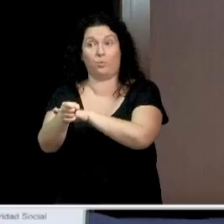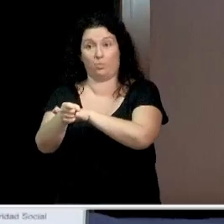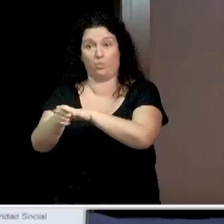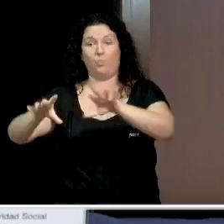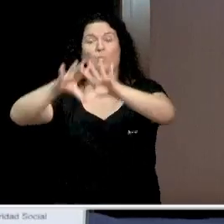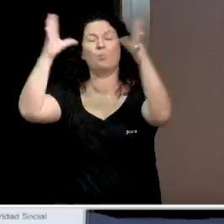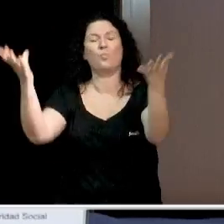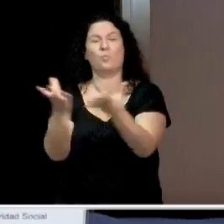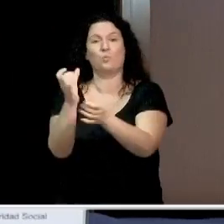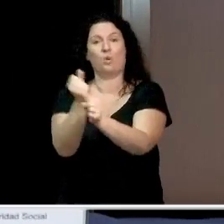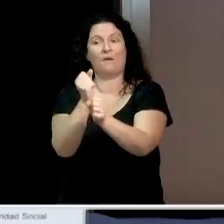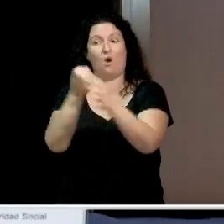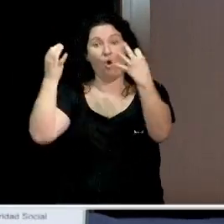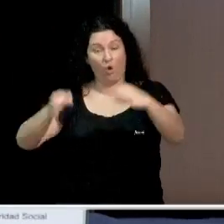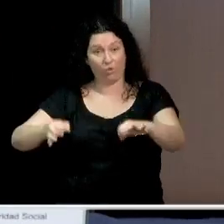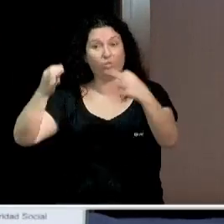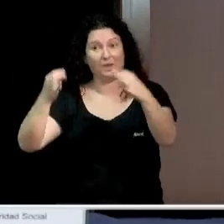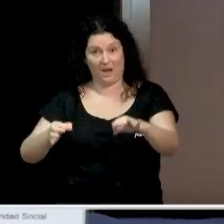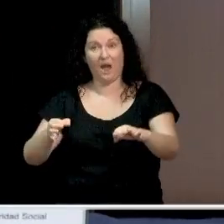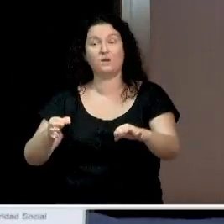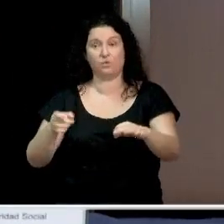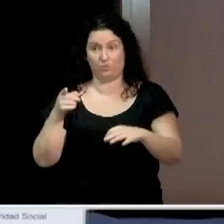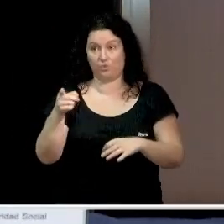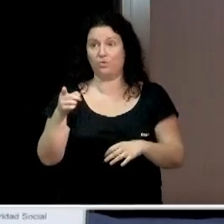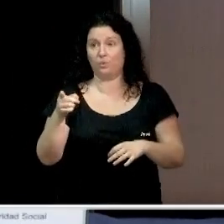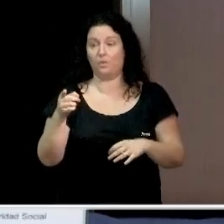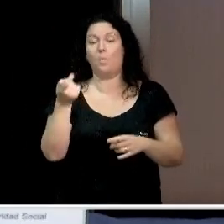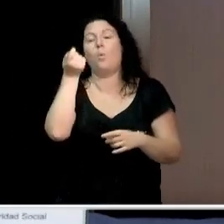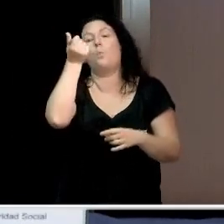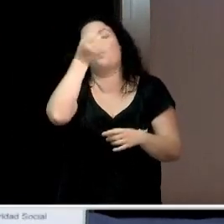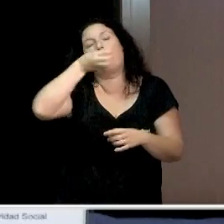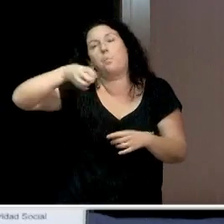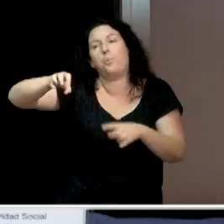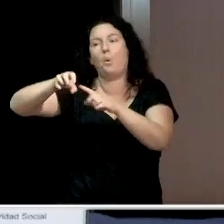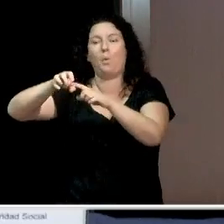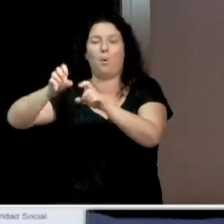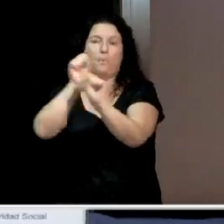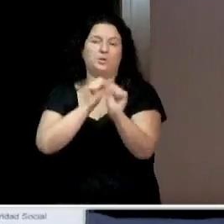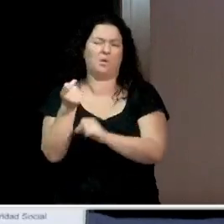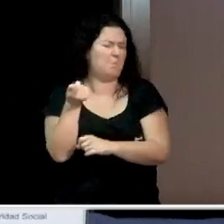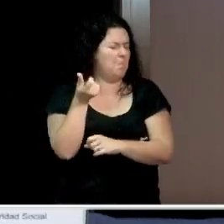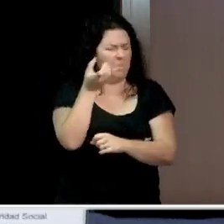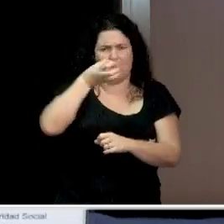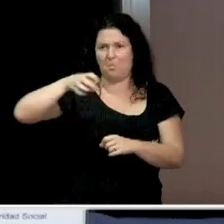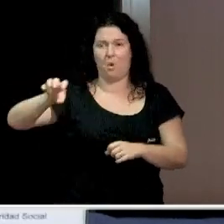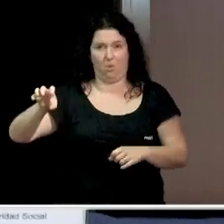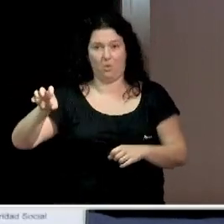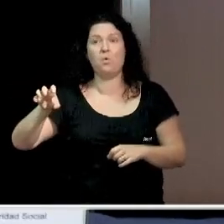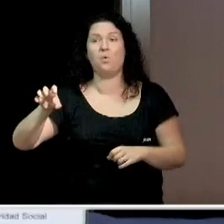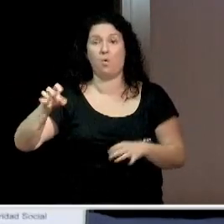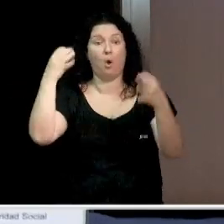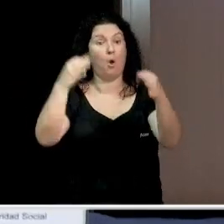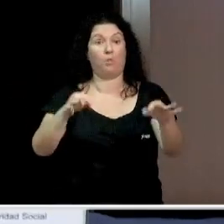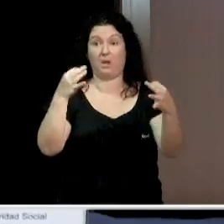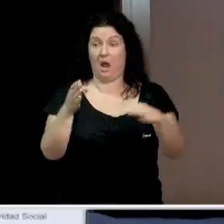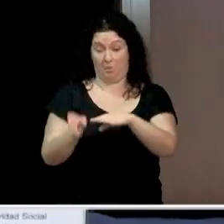de trabajo ordinario y solo muy marginalmente al mercado de trabajo protegido, ir al mercado de trabajo ordinario está